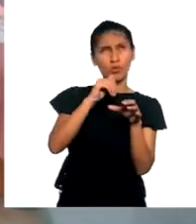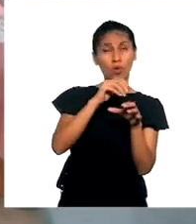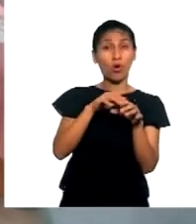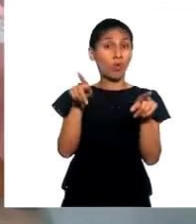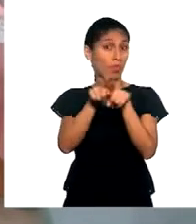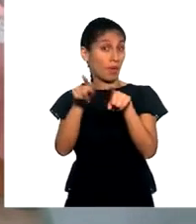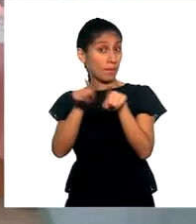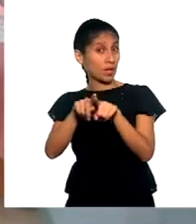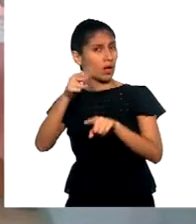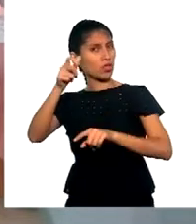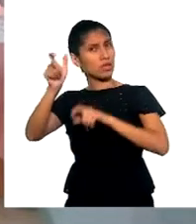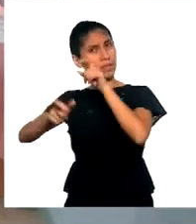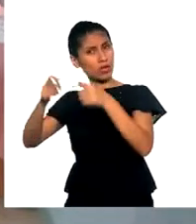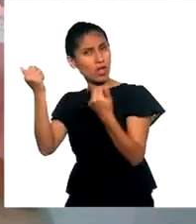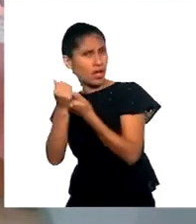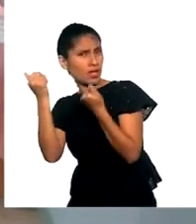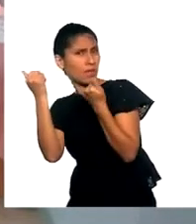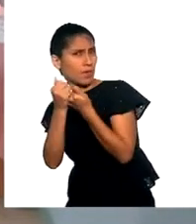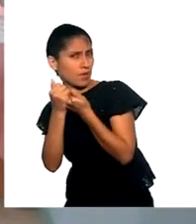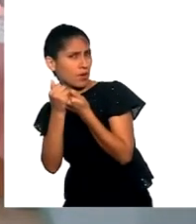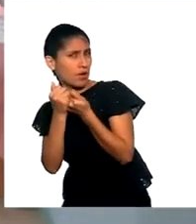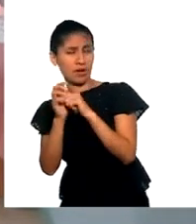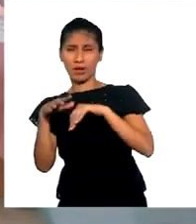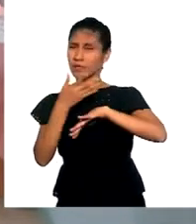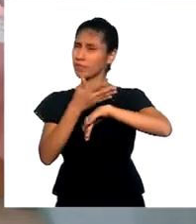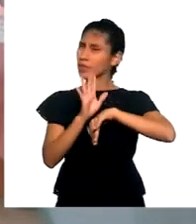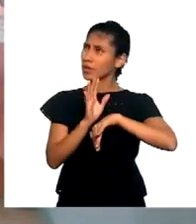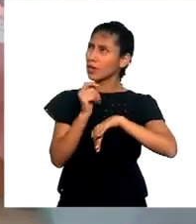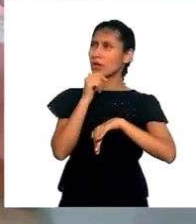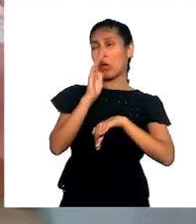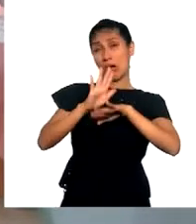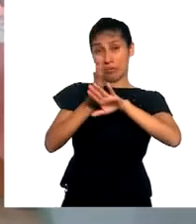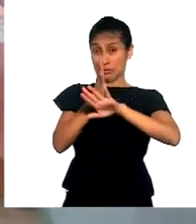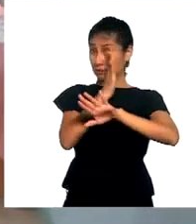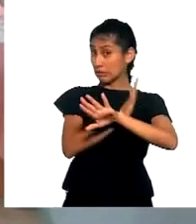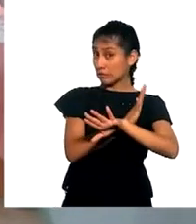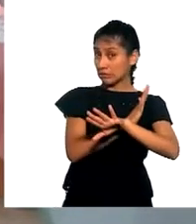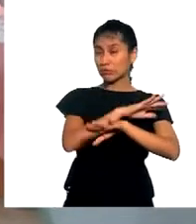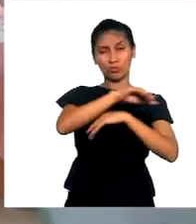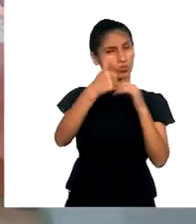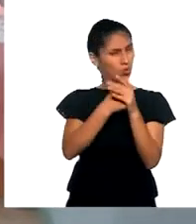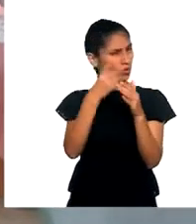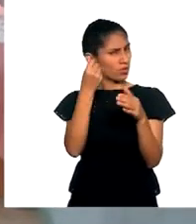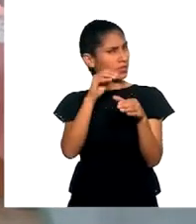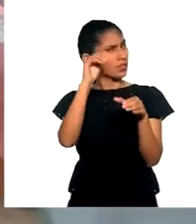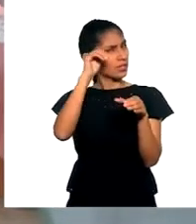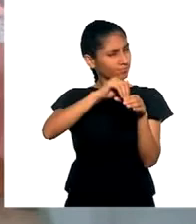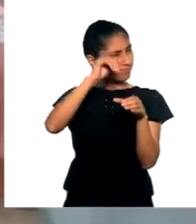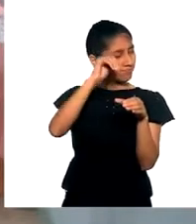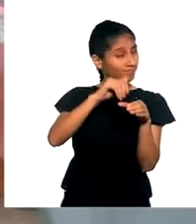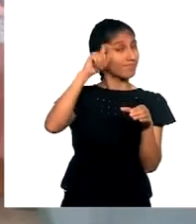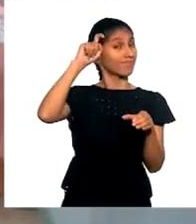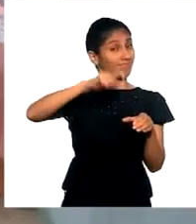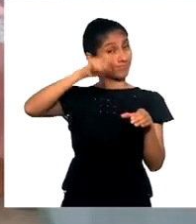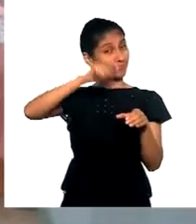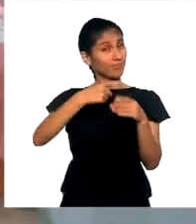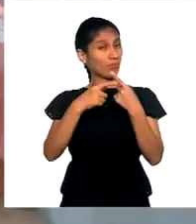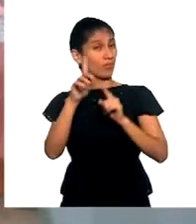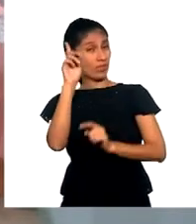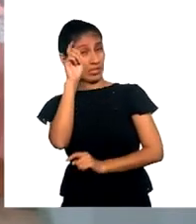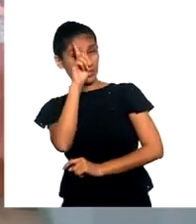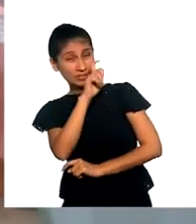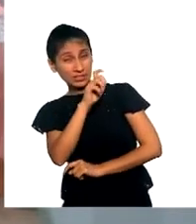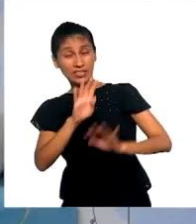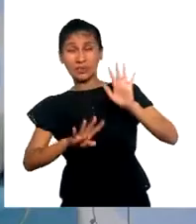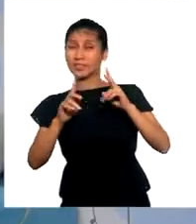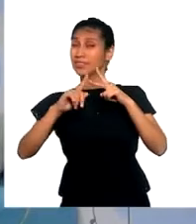otras personas tarde o temprano todas y todos necesitamos tener una hora pero lo difícil es siempre